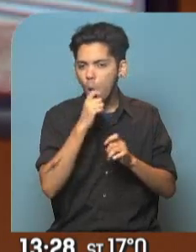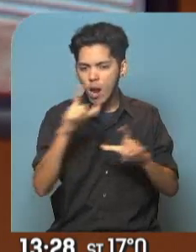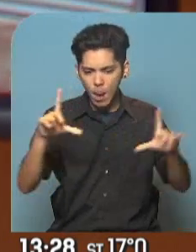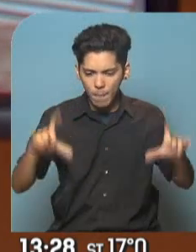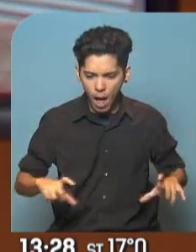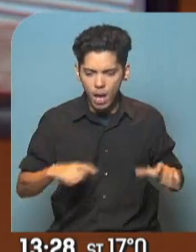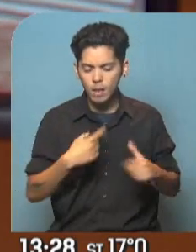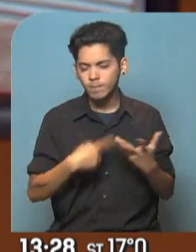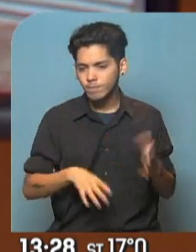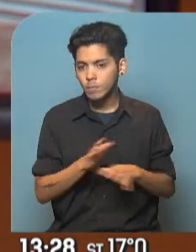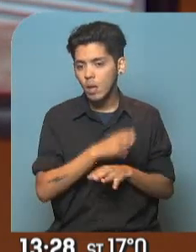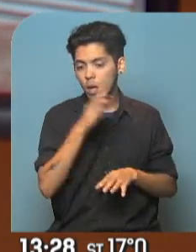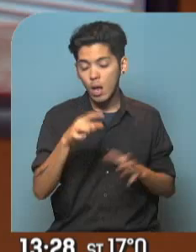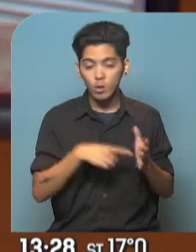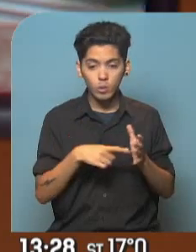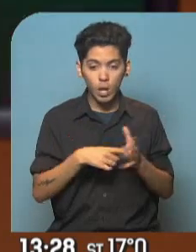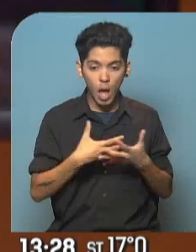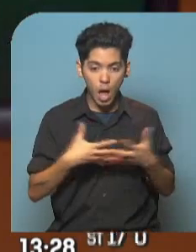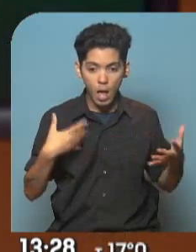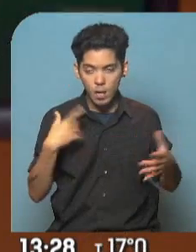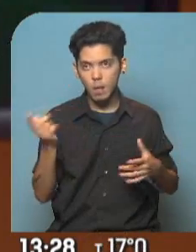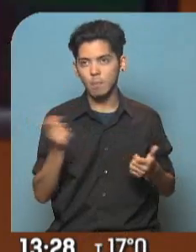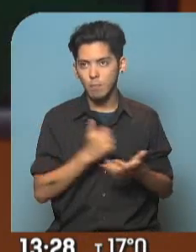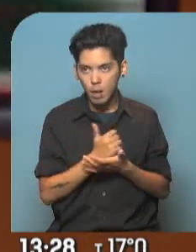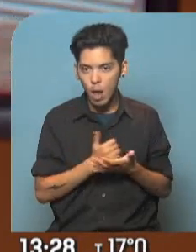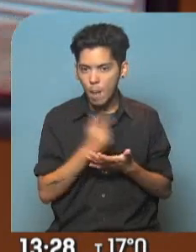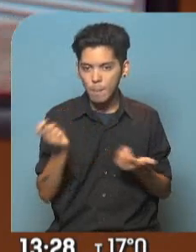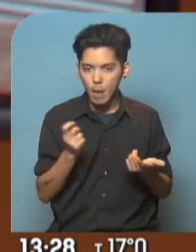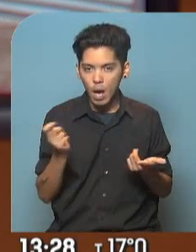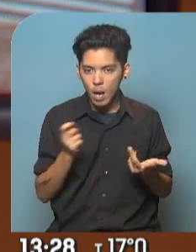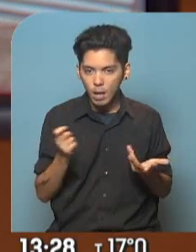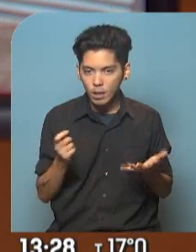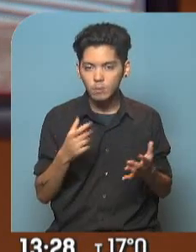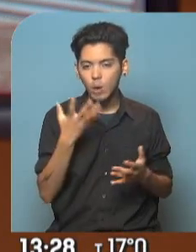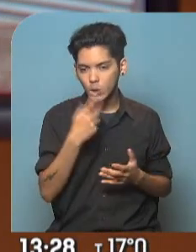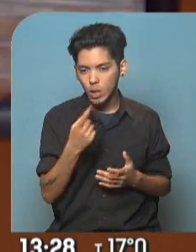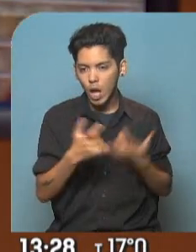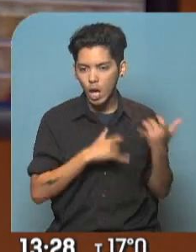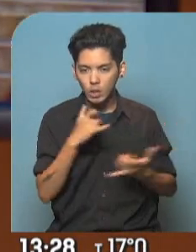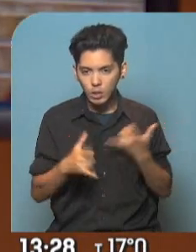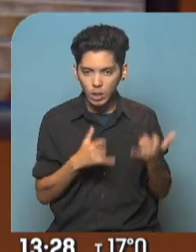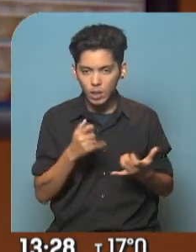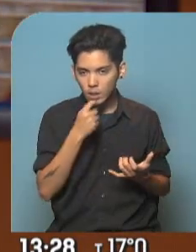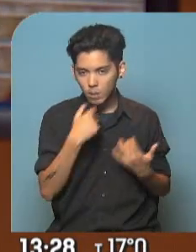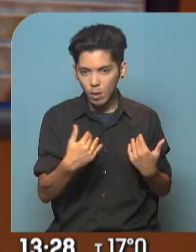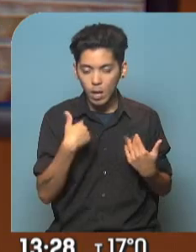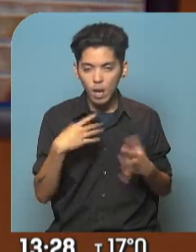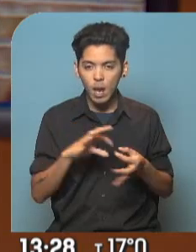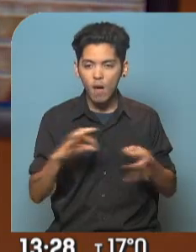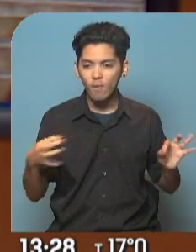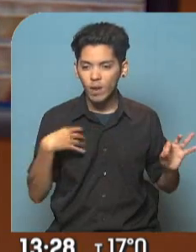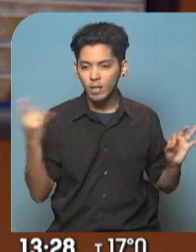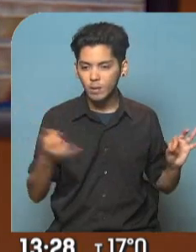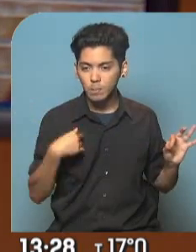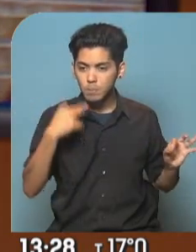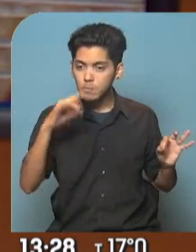médico, tiene que recorrer a una gran ciudad y esperar meses. Y me gustaría contarte la metáfora de